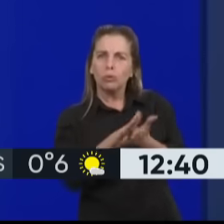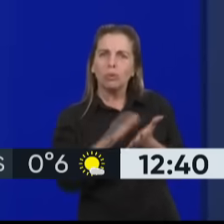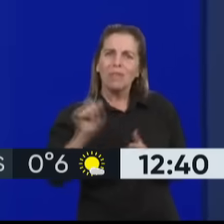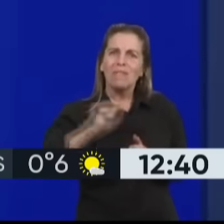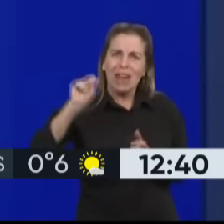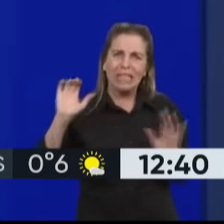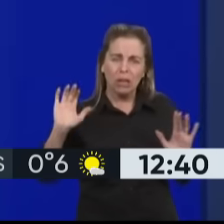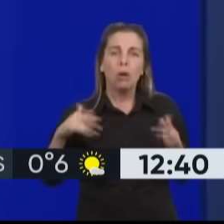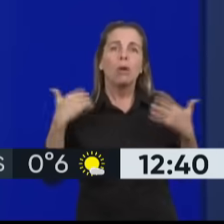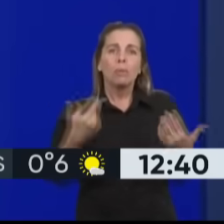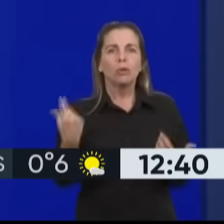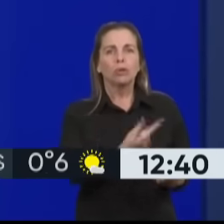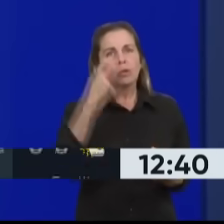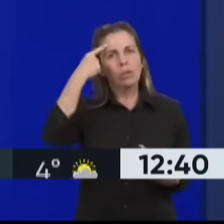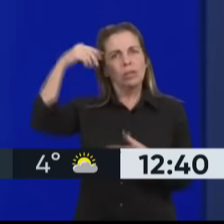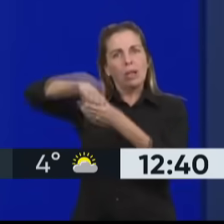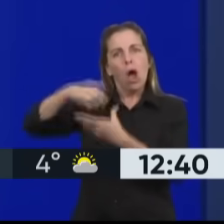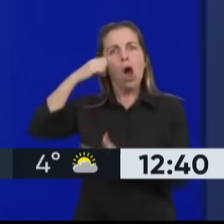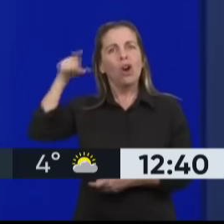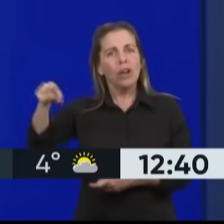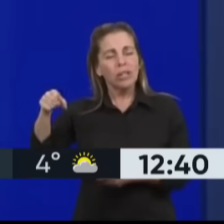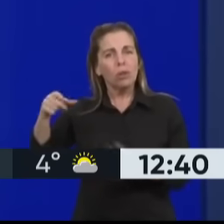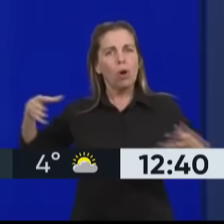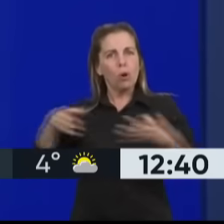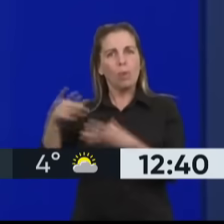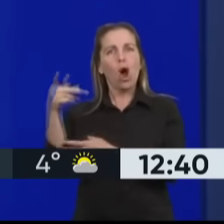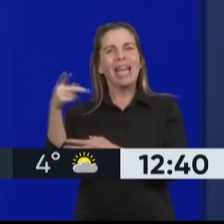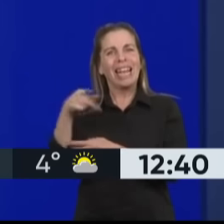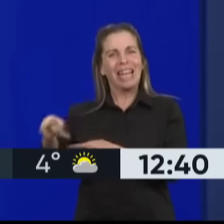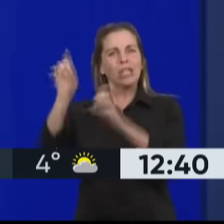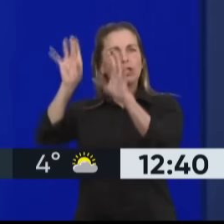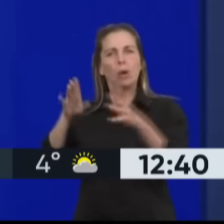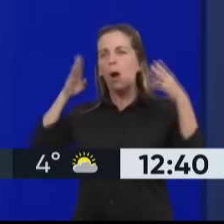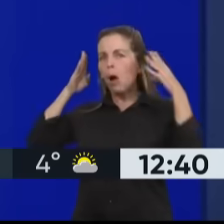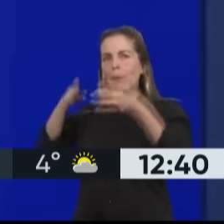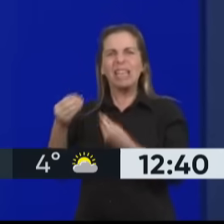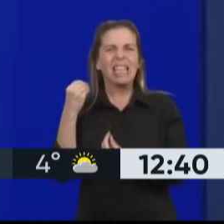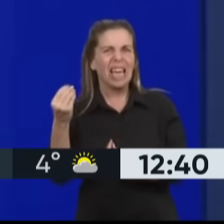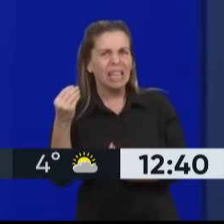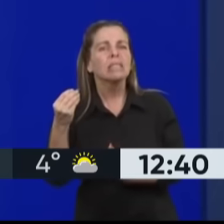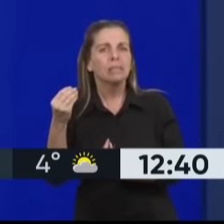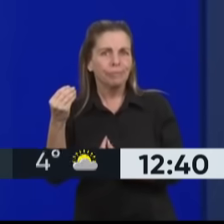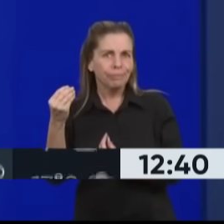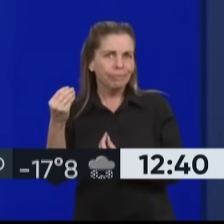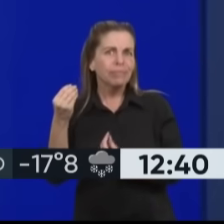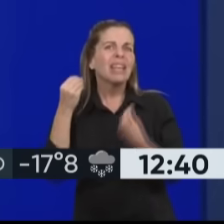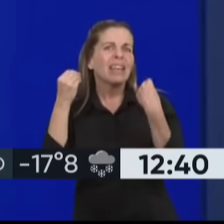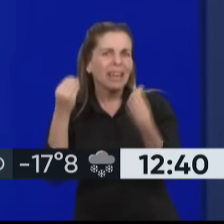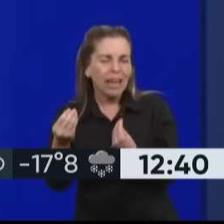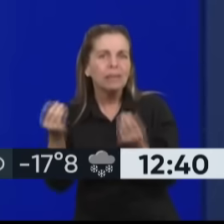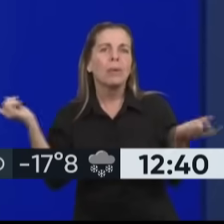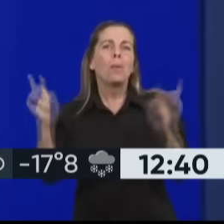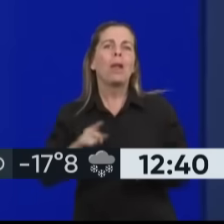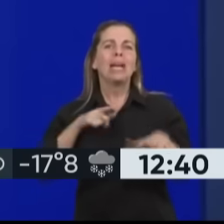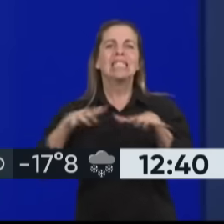que los kirchneristas en el Congreso no tienen ninguna otra intención más que devolver a los 47 millones de los argentinos el peor